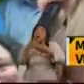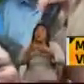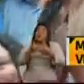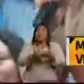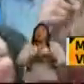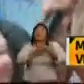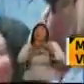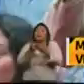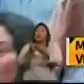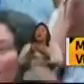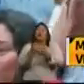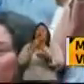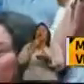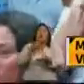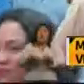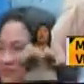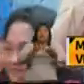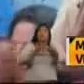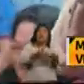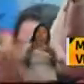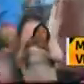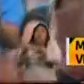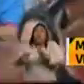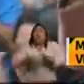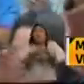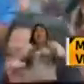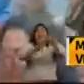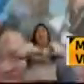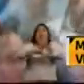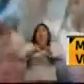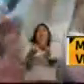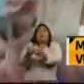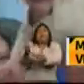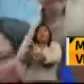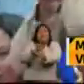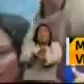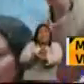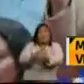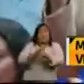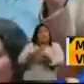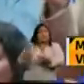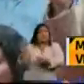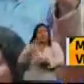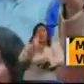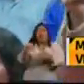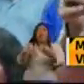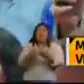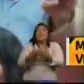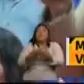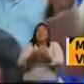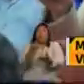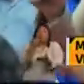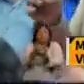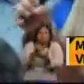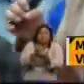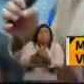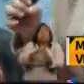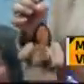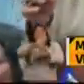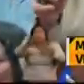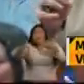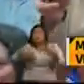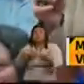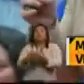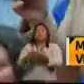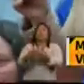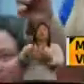brindarles un refrigerio a los compañeros que venían desde cantones, no solo con el aporte económico que todos